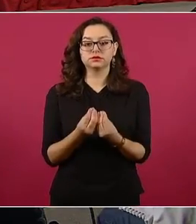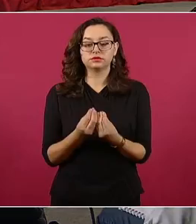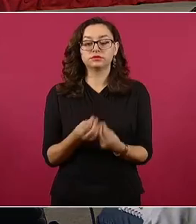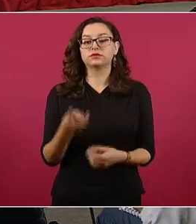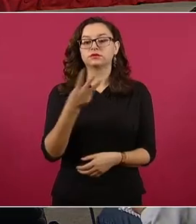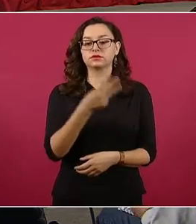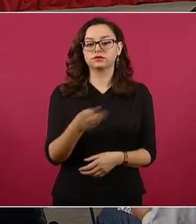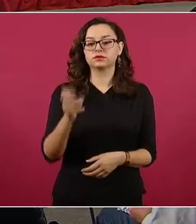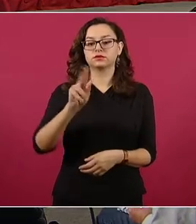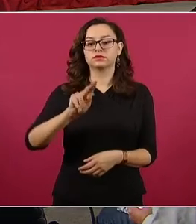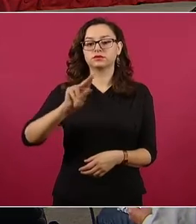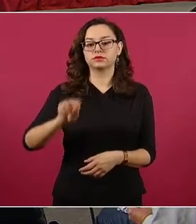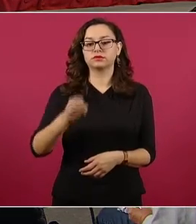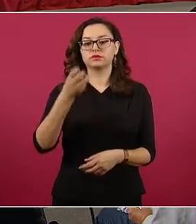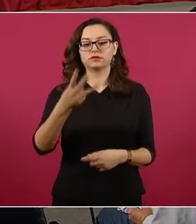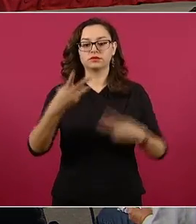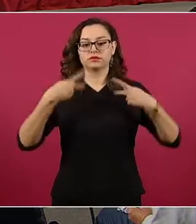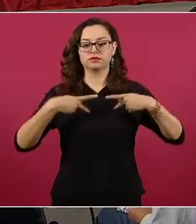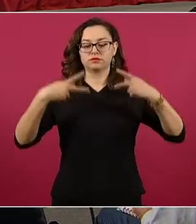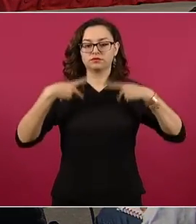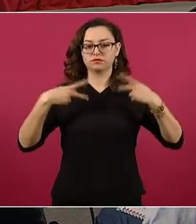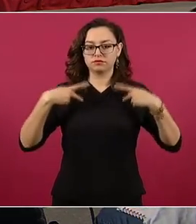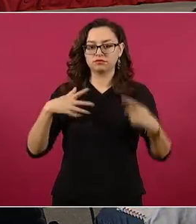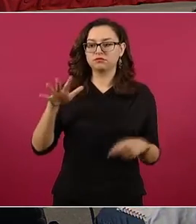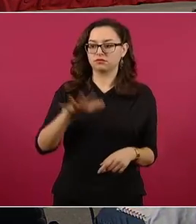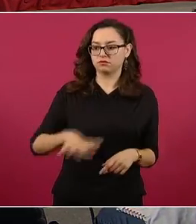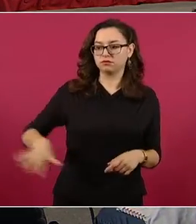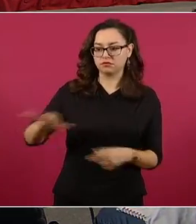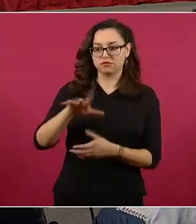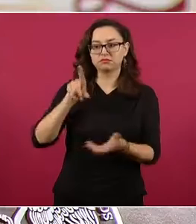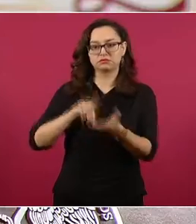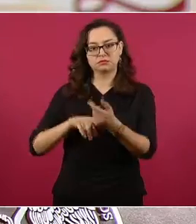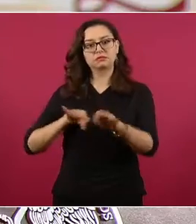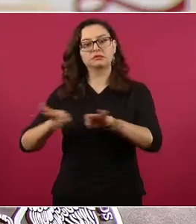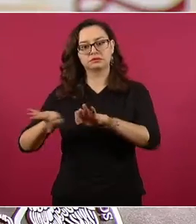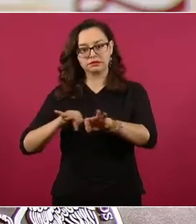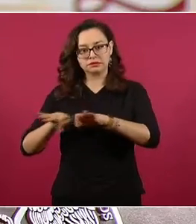es de 383 elementos. La que sigue, por favor.